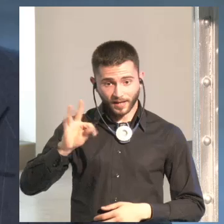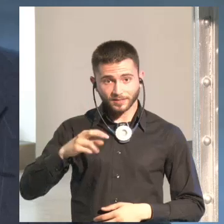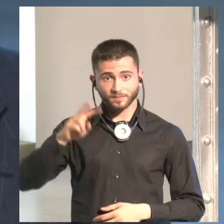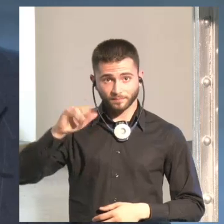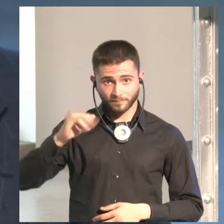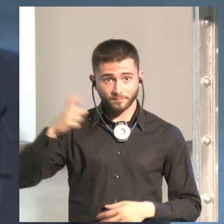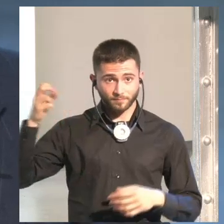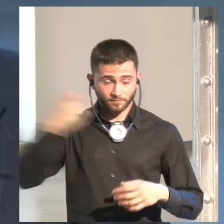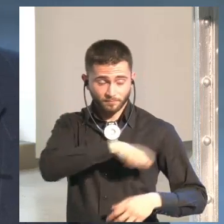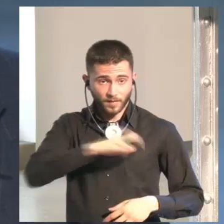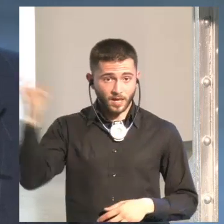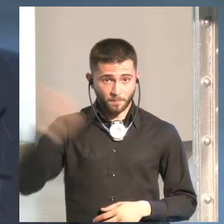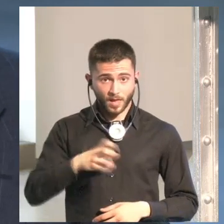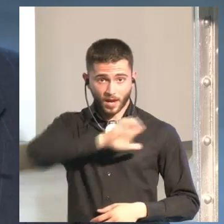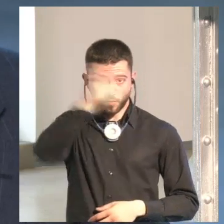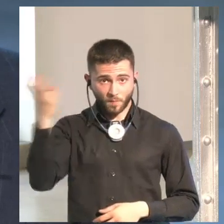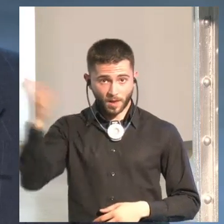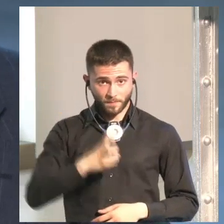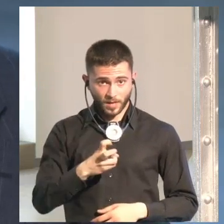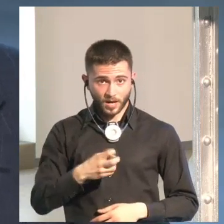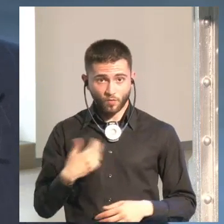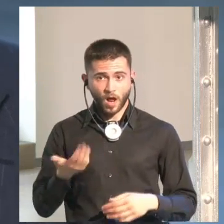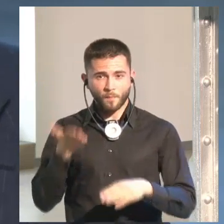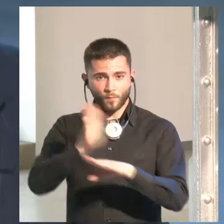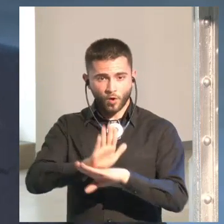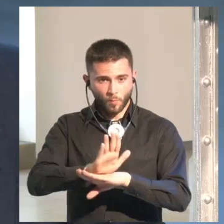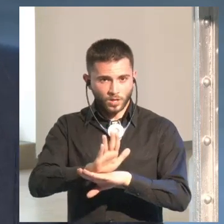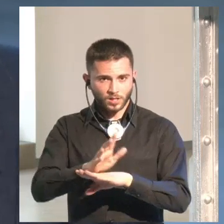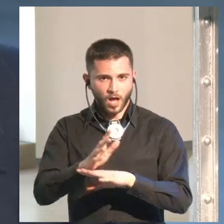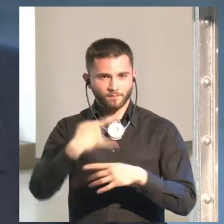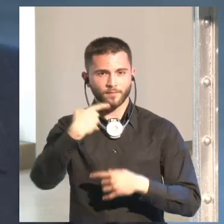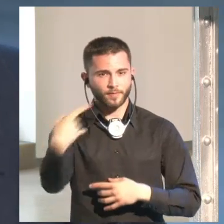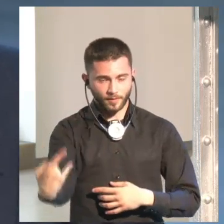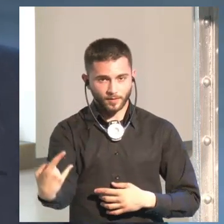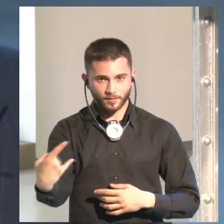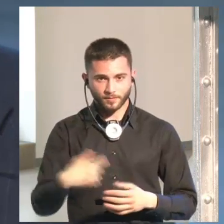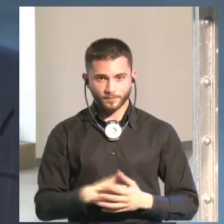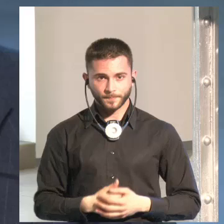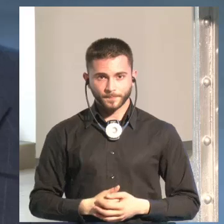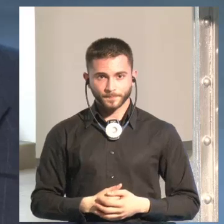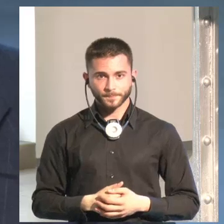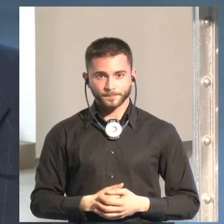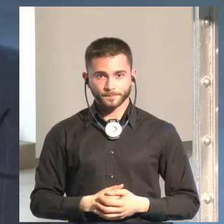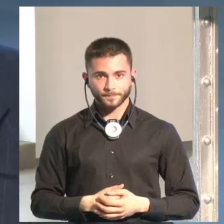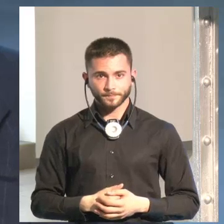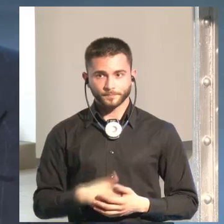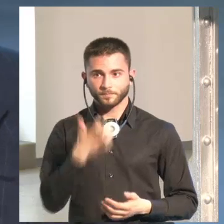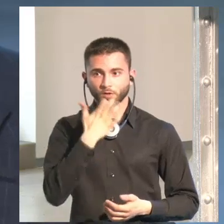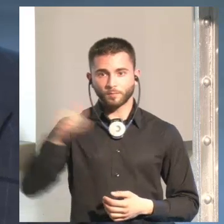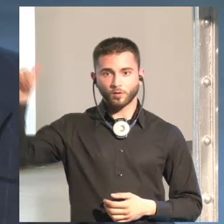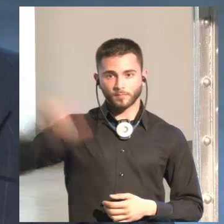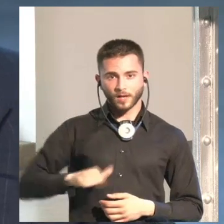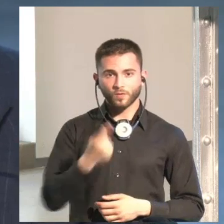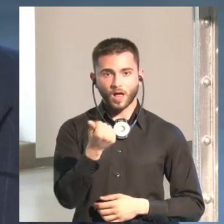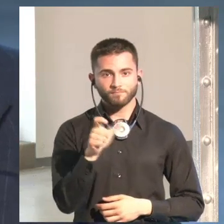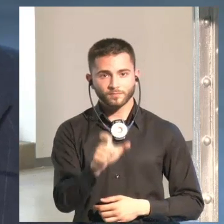Europea y proporcionar una propuesta de valor muy atractiva con el coste de una película, por